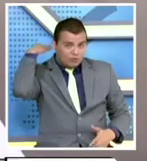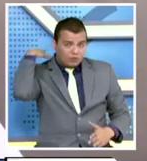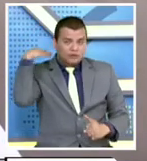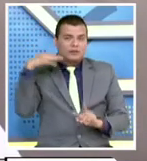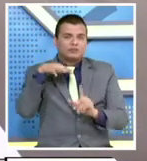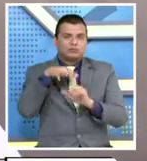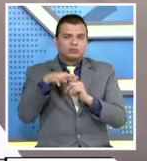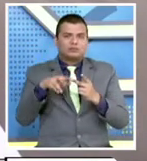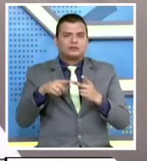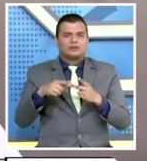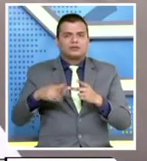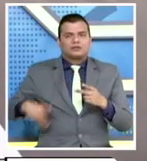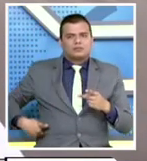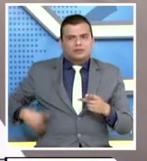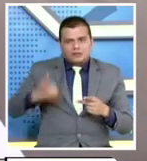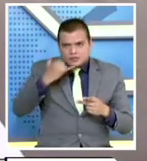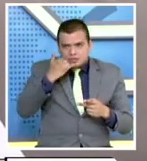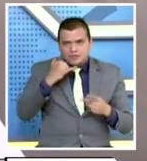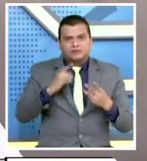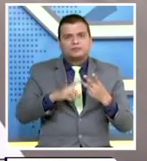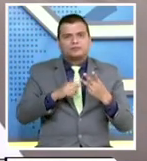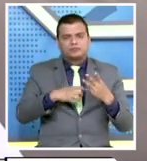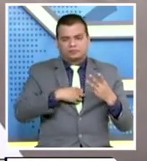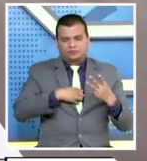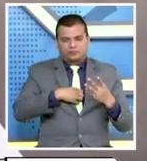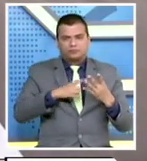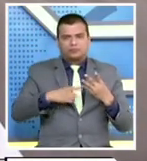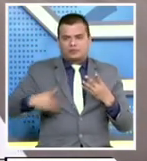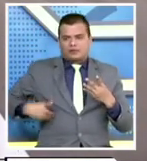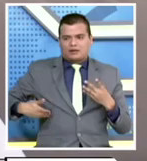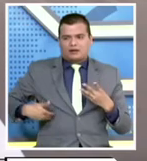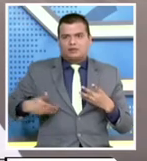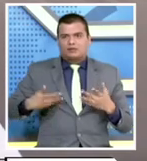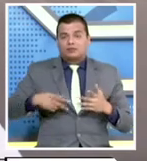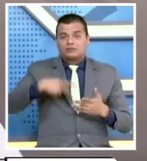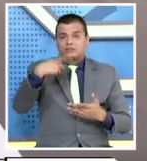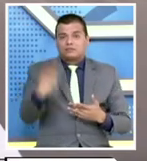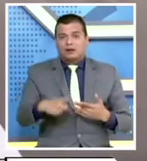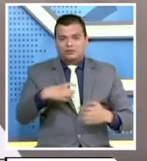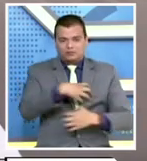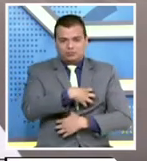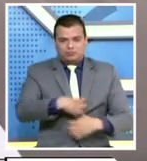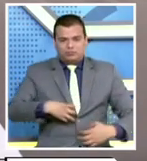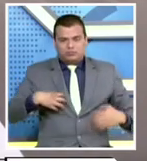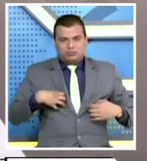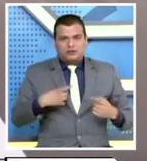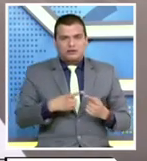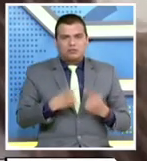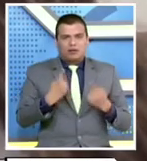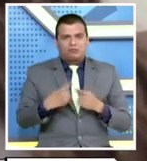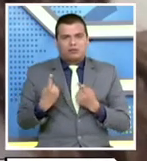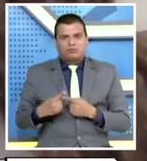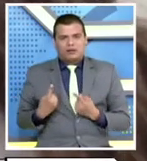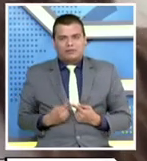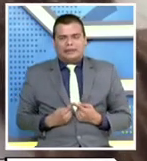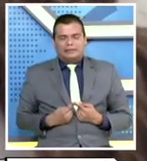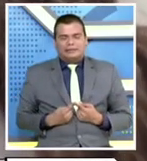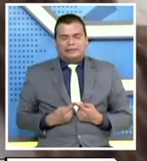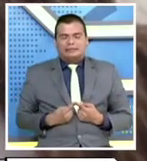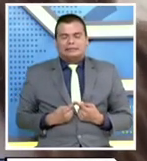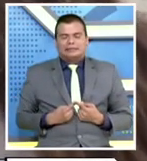sus riñones, luego su corazón y luego su hígado. Entonces ya cuando todos los órganos empiezan a fallar, uno sabe